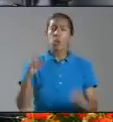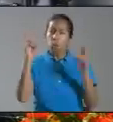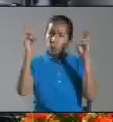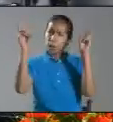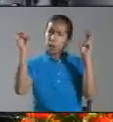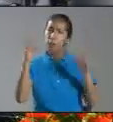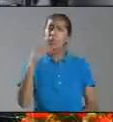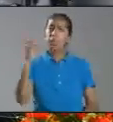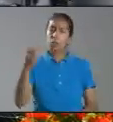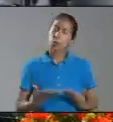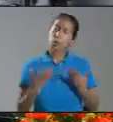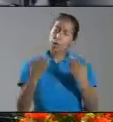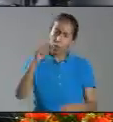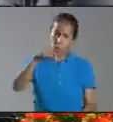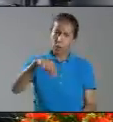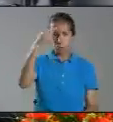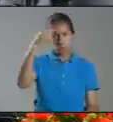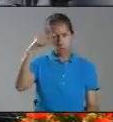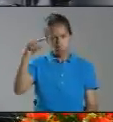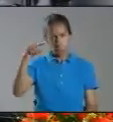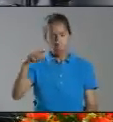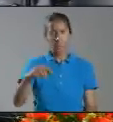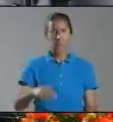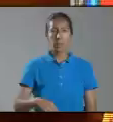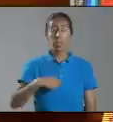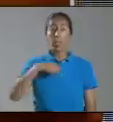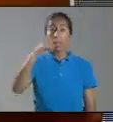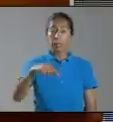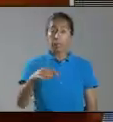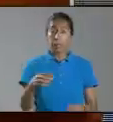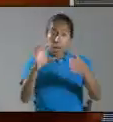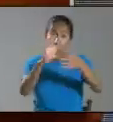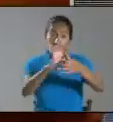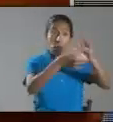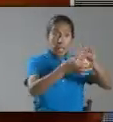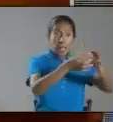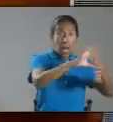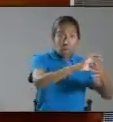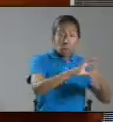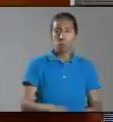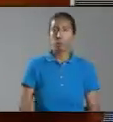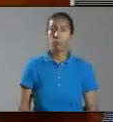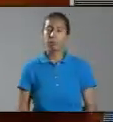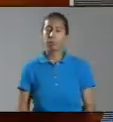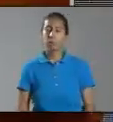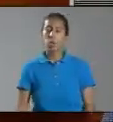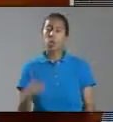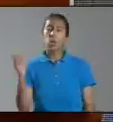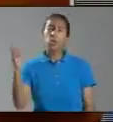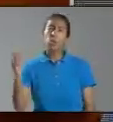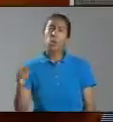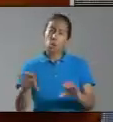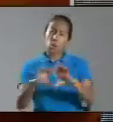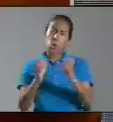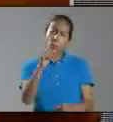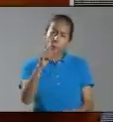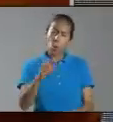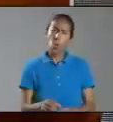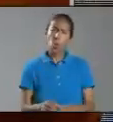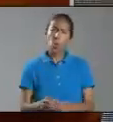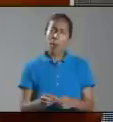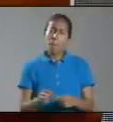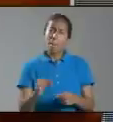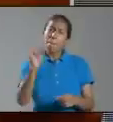días están íntimamente ligados. Son como una pieza